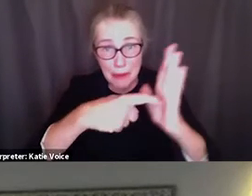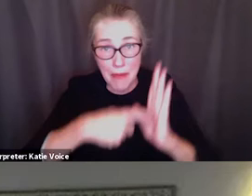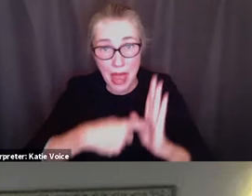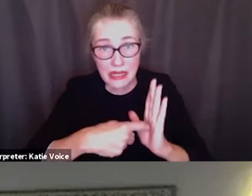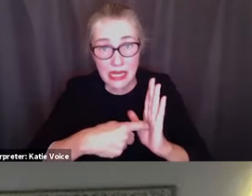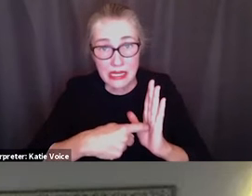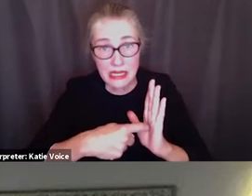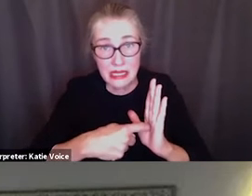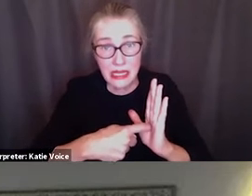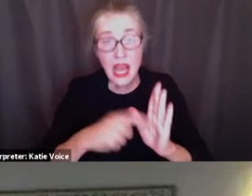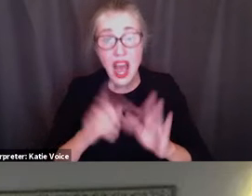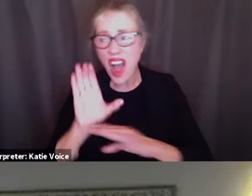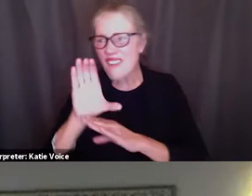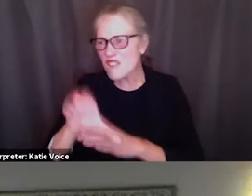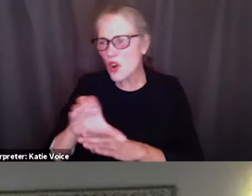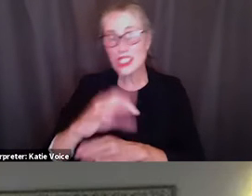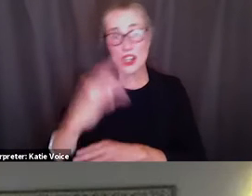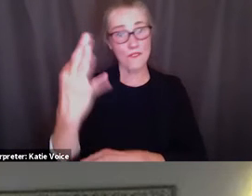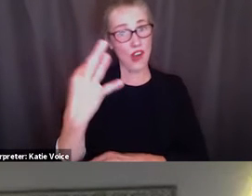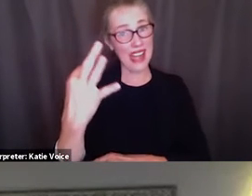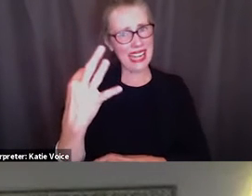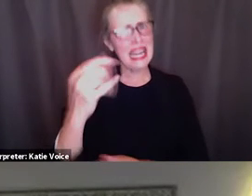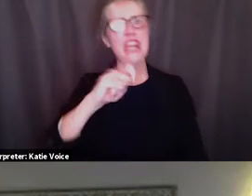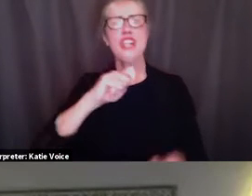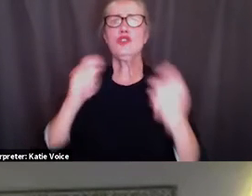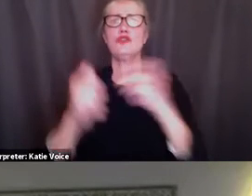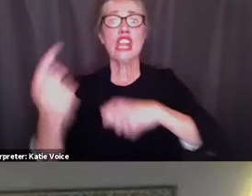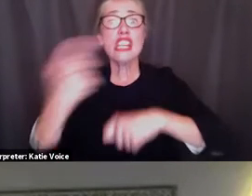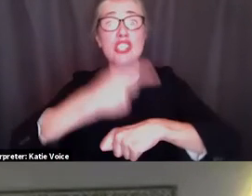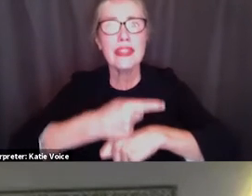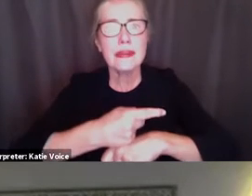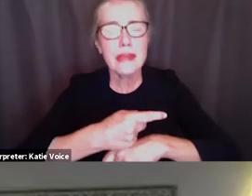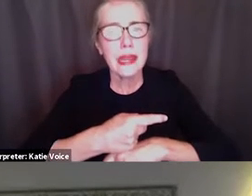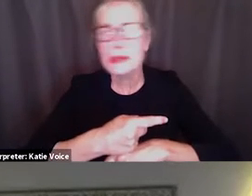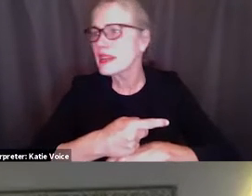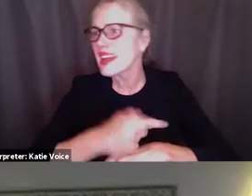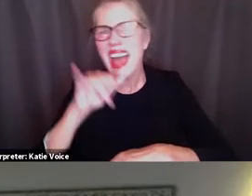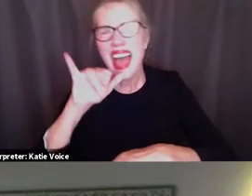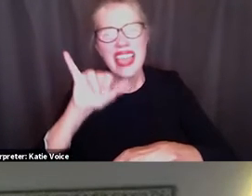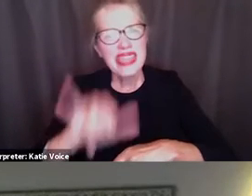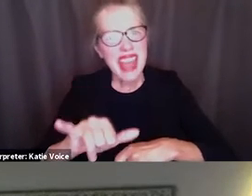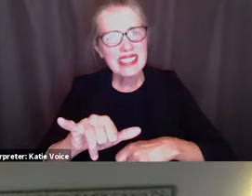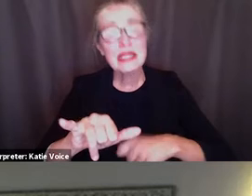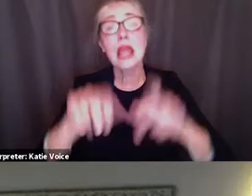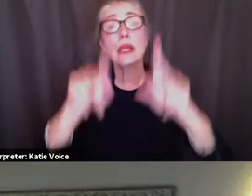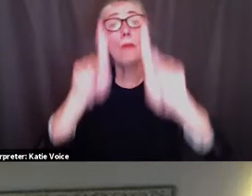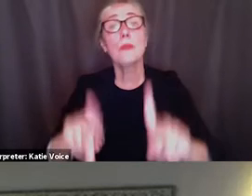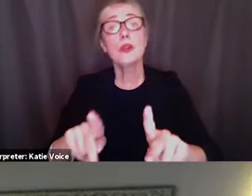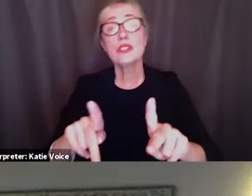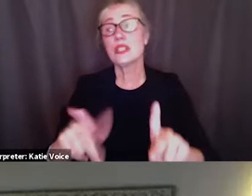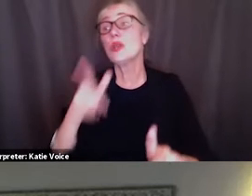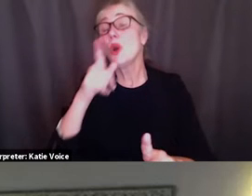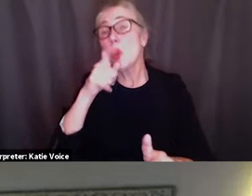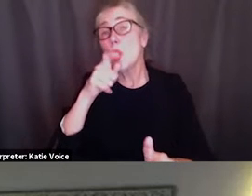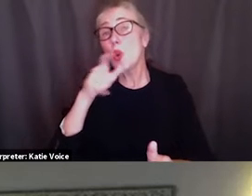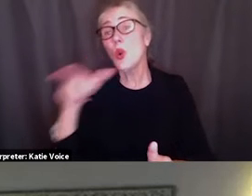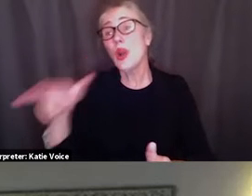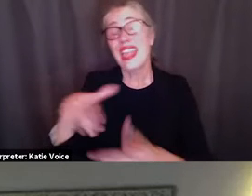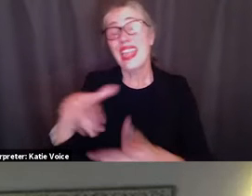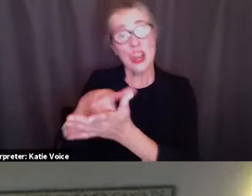que esto lo iban a hacer cumplir el viernes y ustedes cambiaron la fecha.